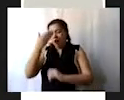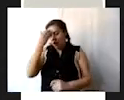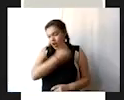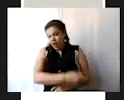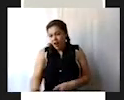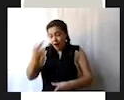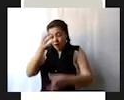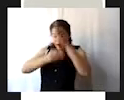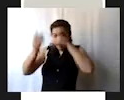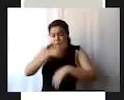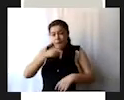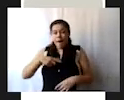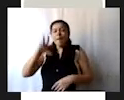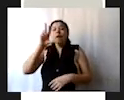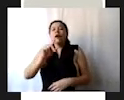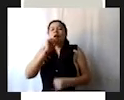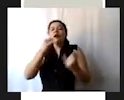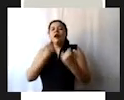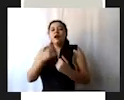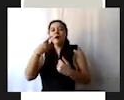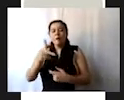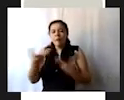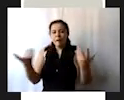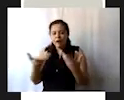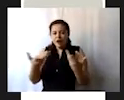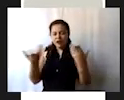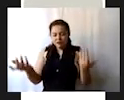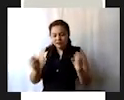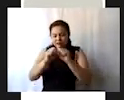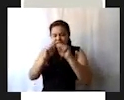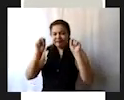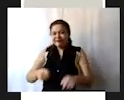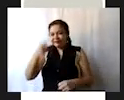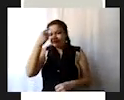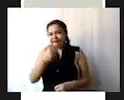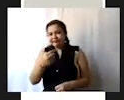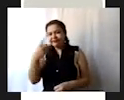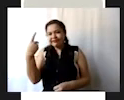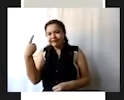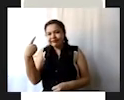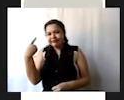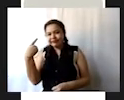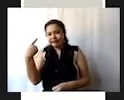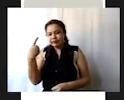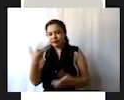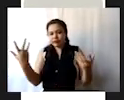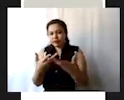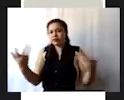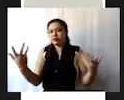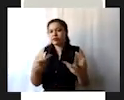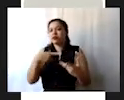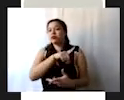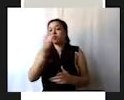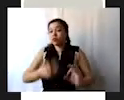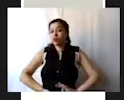sino también desarrollar o elaborar sistemas que permitan gestionar y hacer frente a